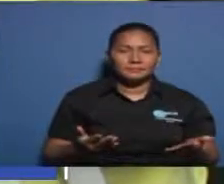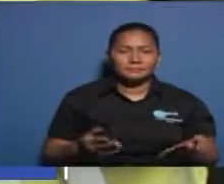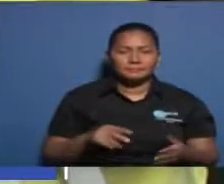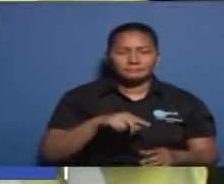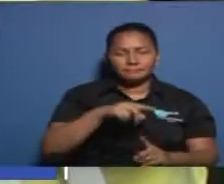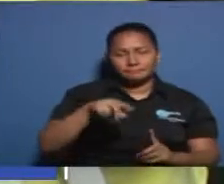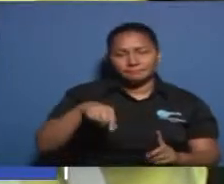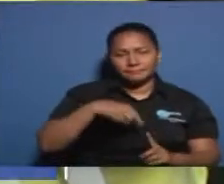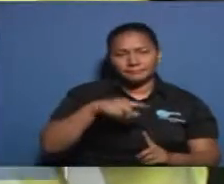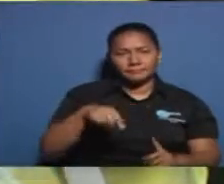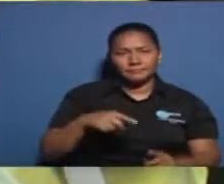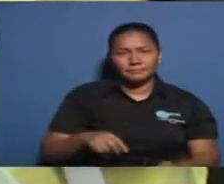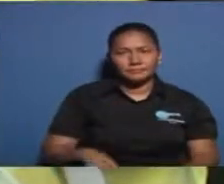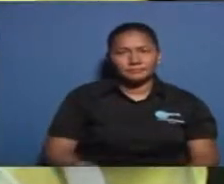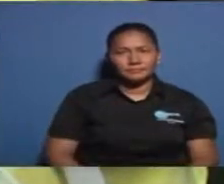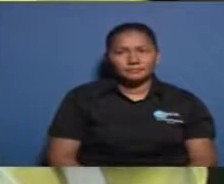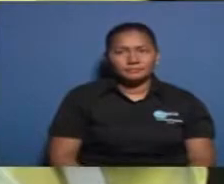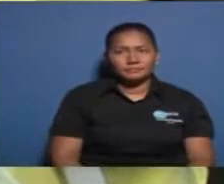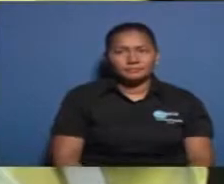volvemos